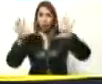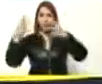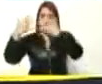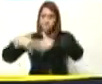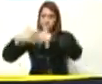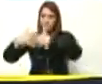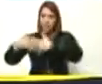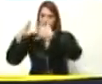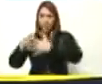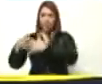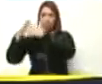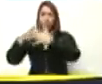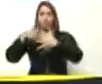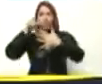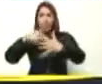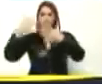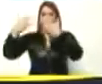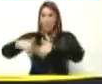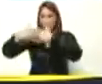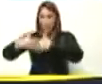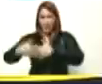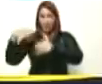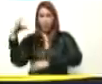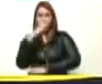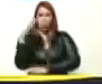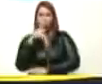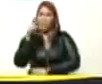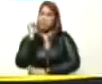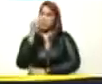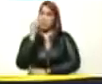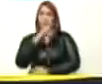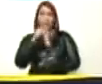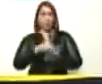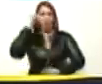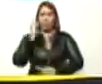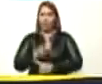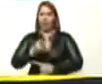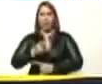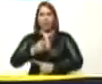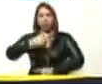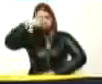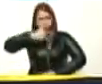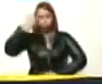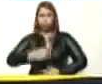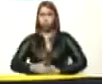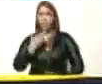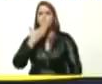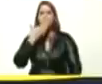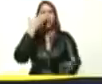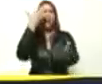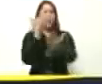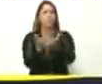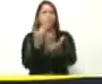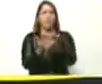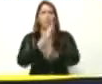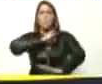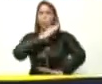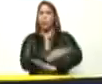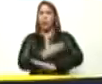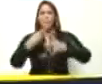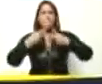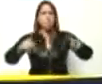empresa Monómero, esta asamblea nacional, tiene que plantarse, firmemente, y pedirle, a los poderes públicos,